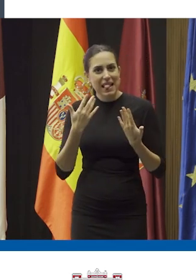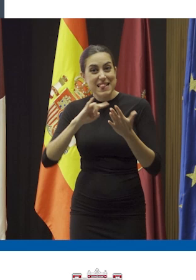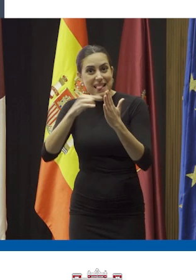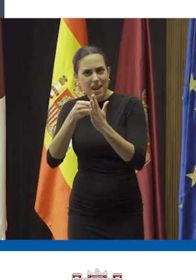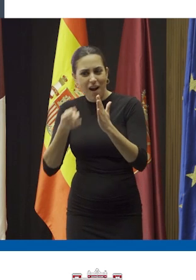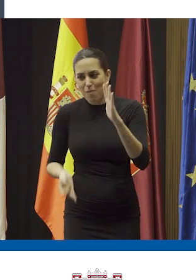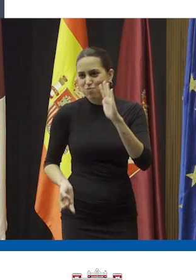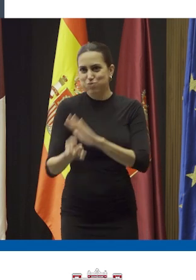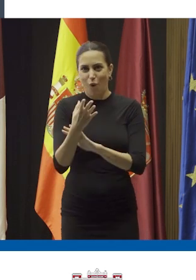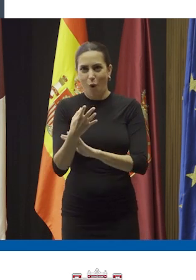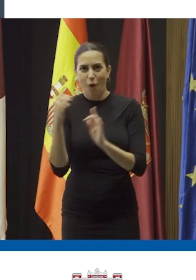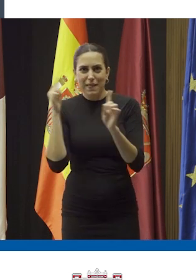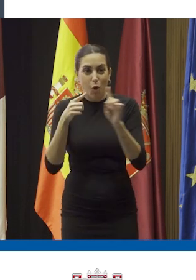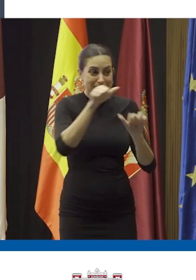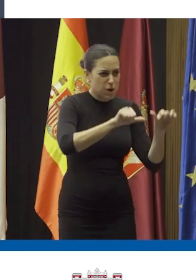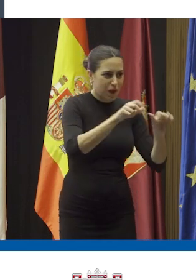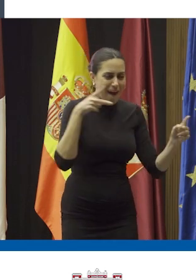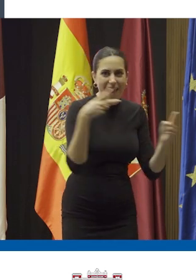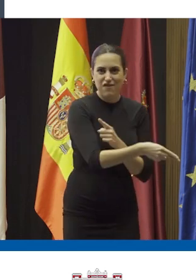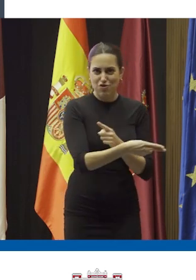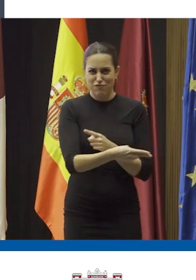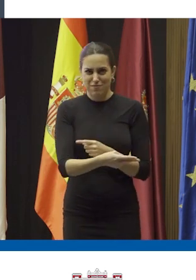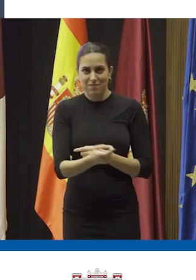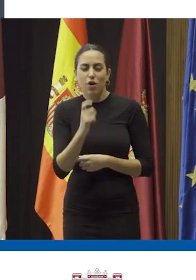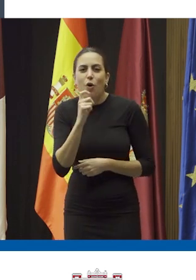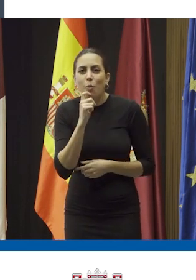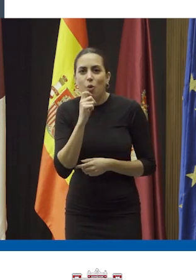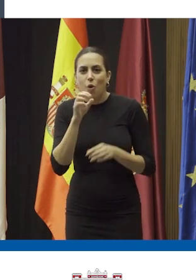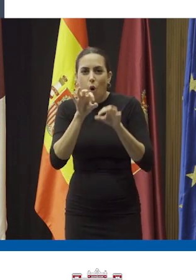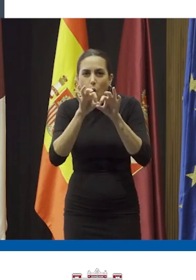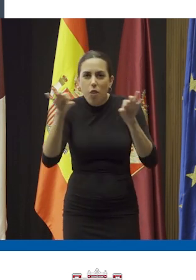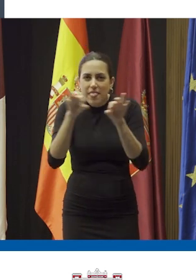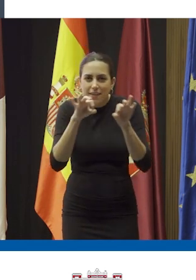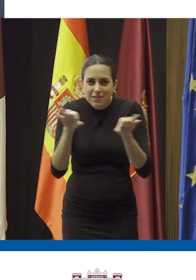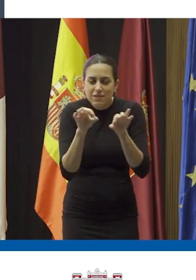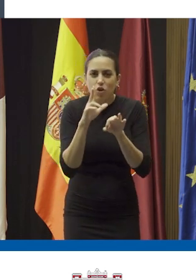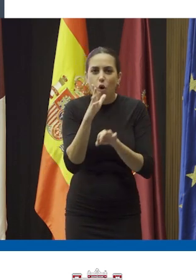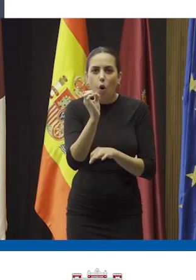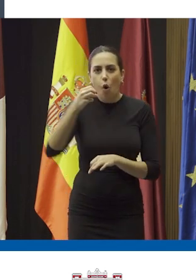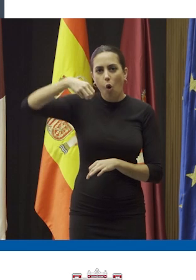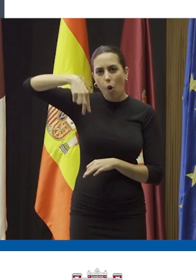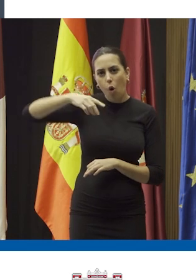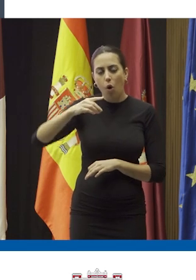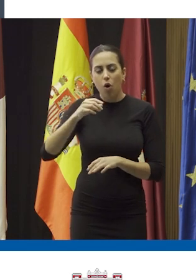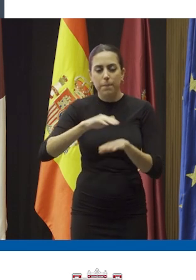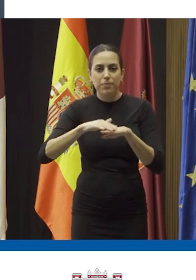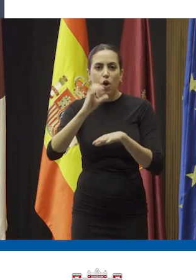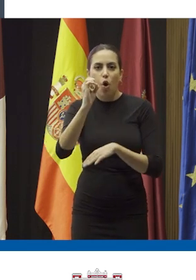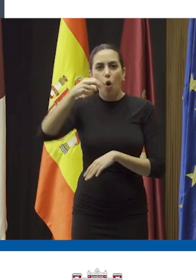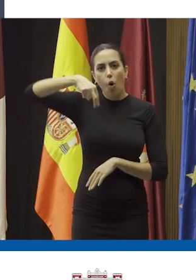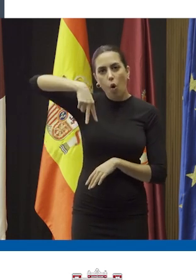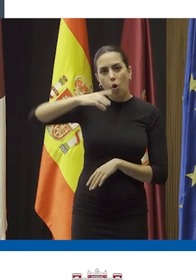la cirugía. Una técnica que es aplicar una serie de ondas especiales que del exterior rompen las